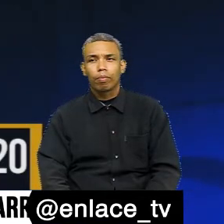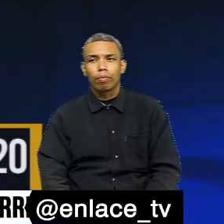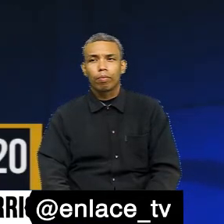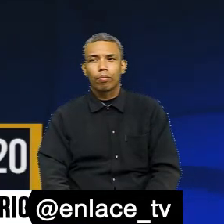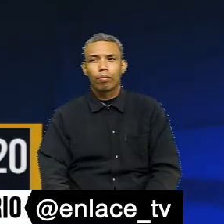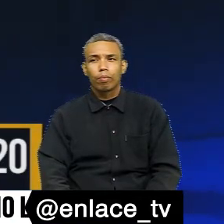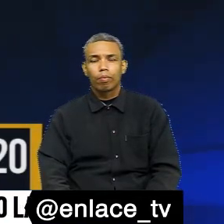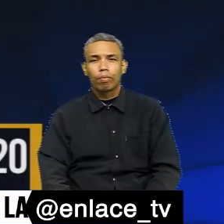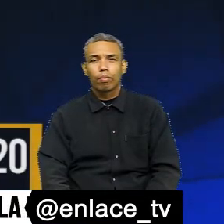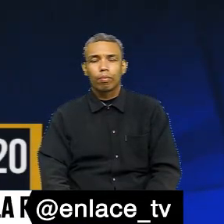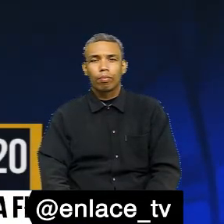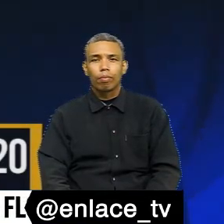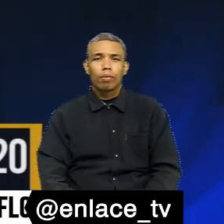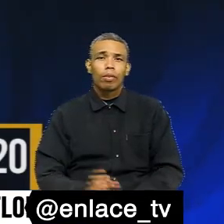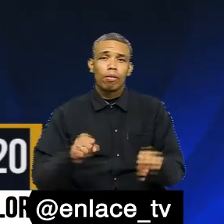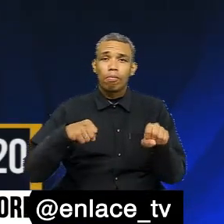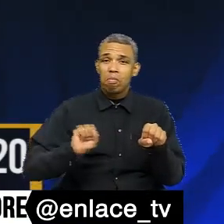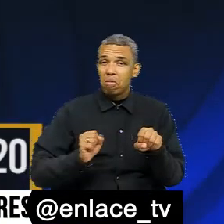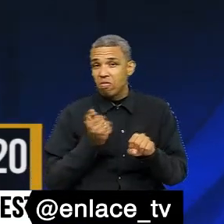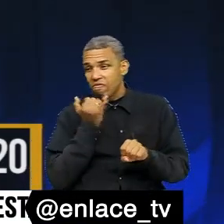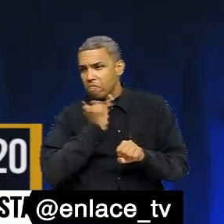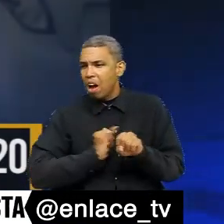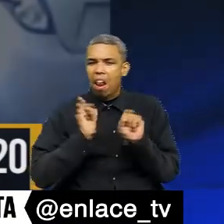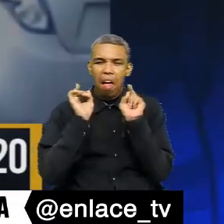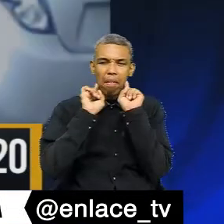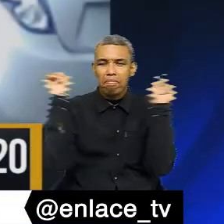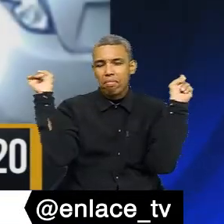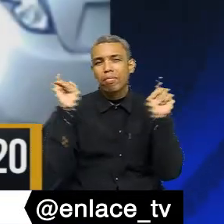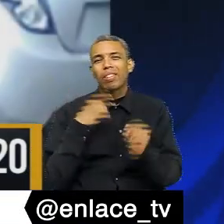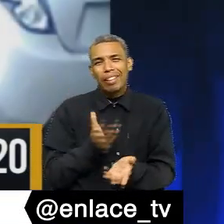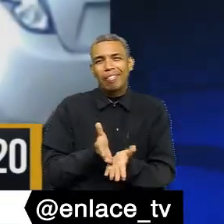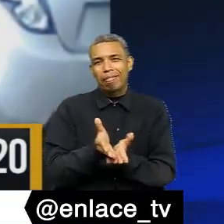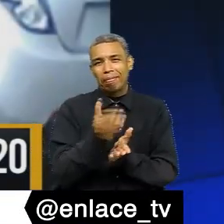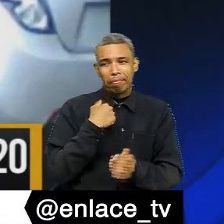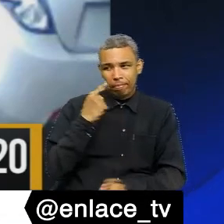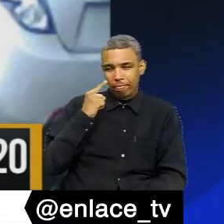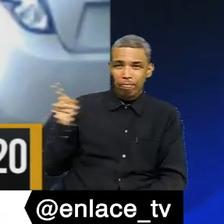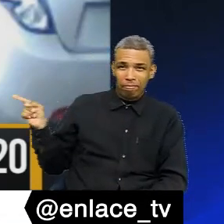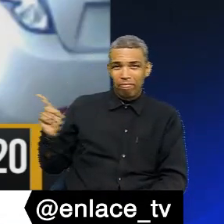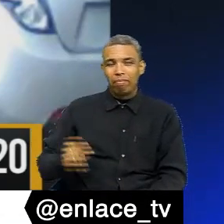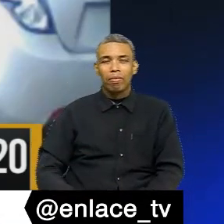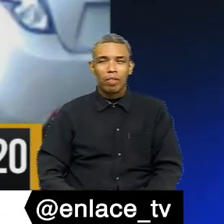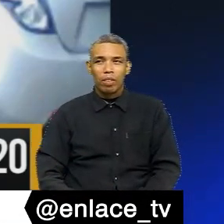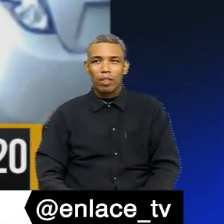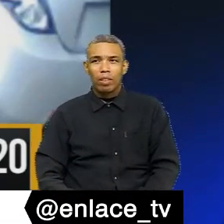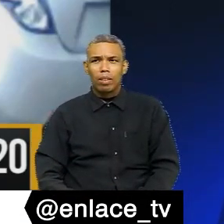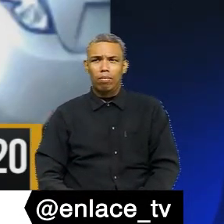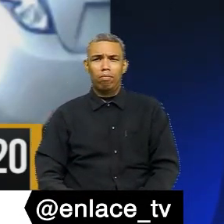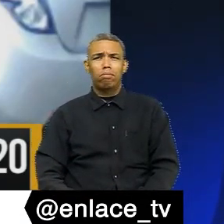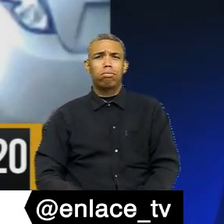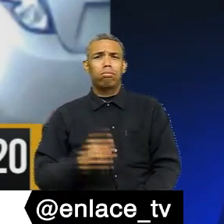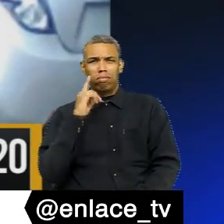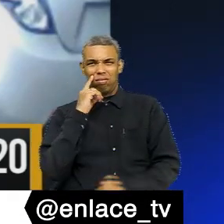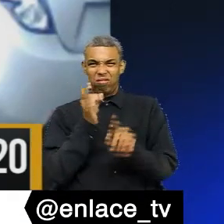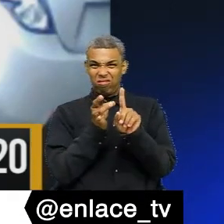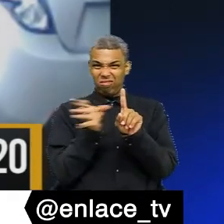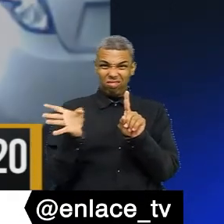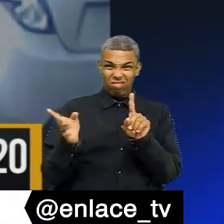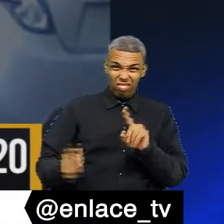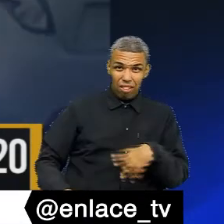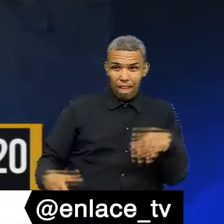Y los malabares en moto que no faltan en la vía. El protagonista del primero lo realiza este Rufino, que con andamios reta al equilibrio en